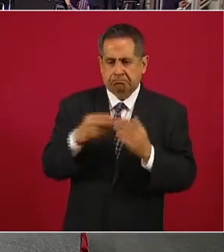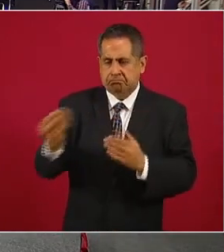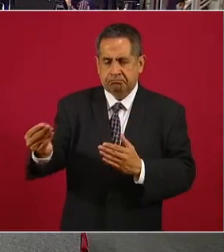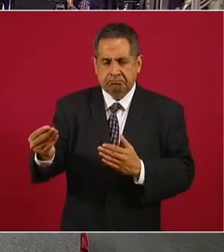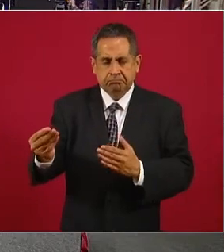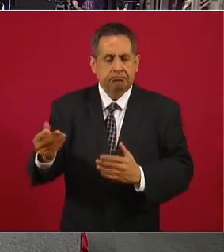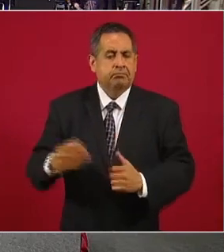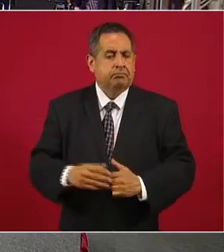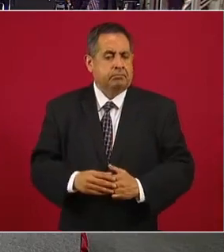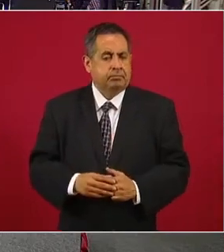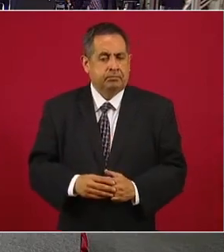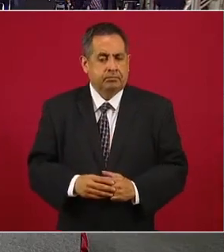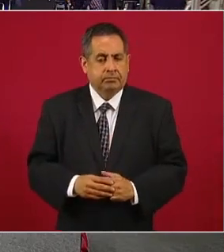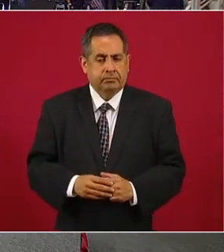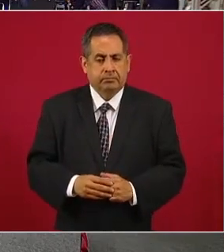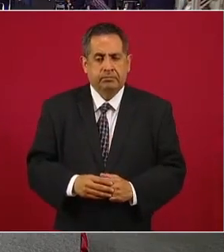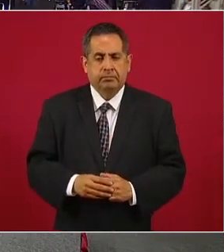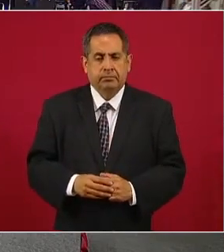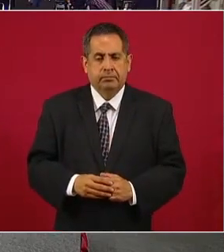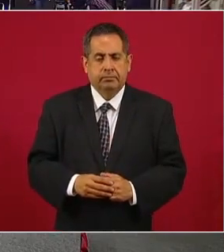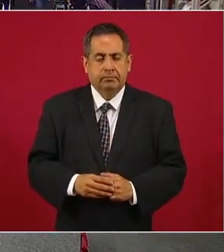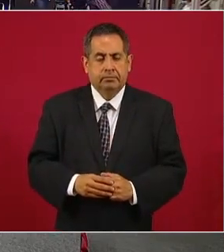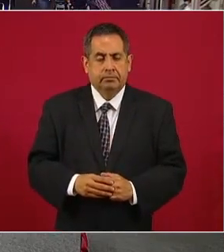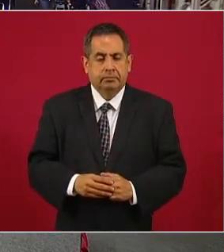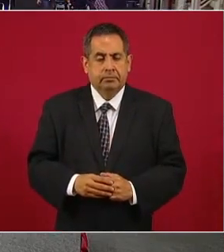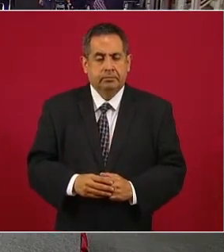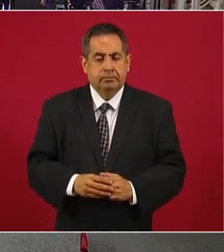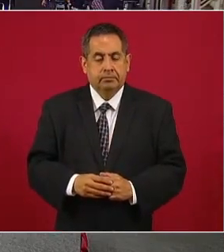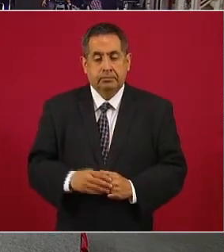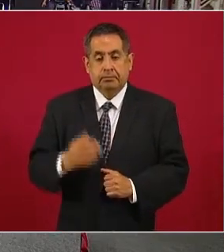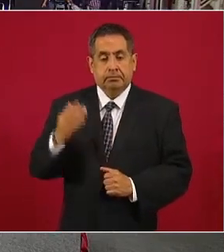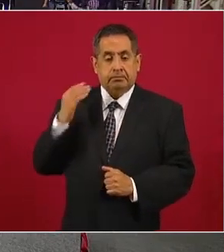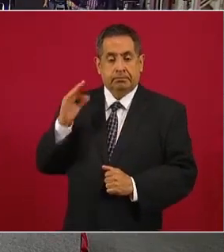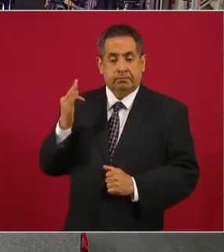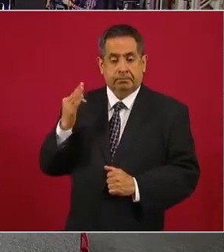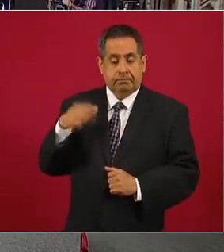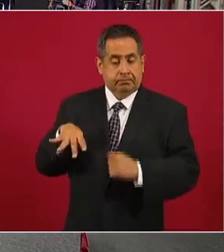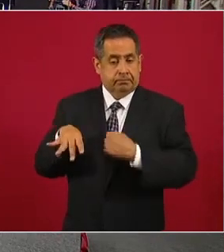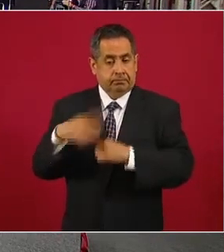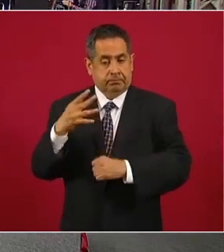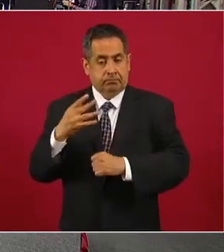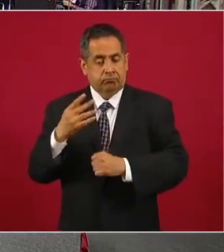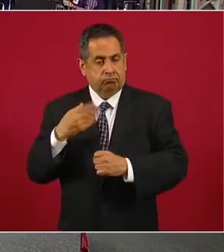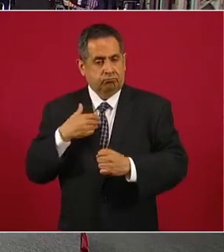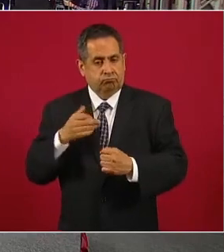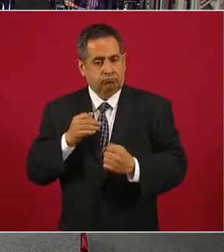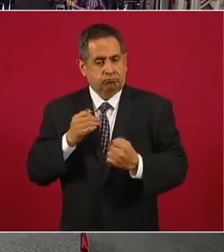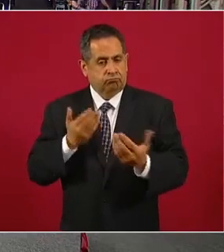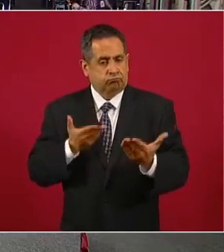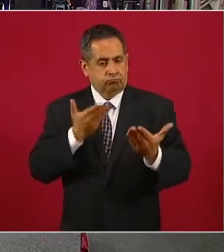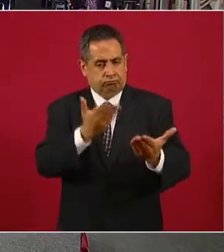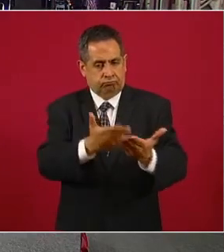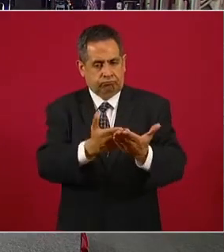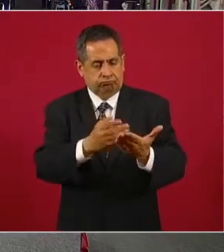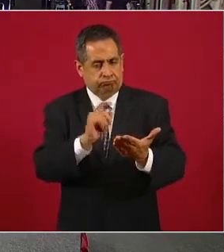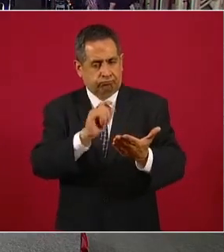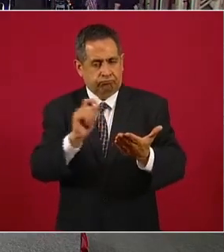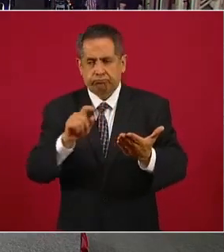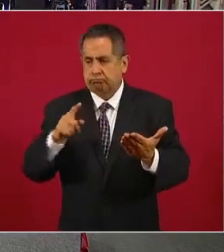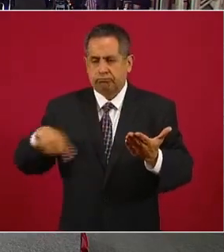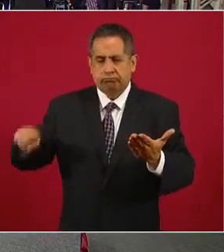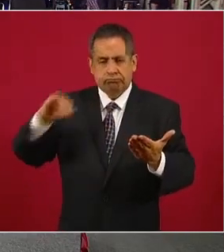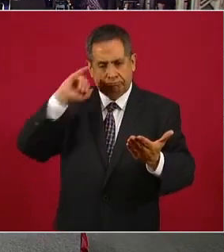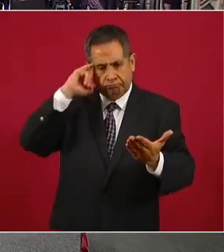de consulta. El 14 de febrero de este año, presidente, traje aquí una petición de unos